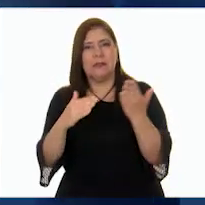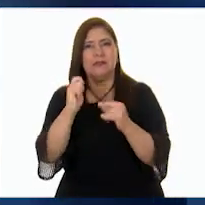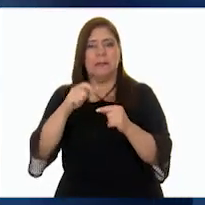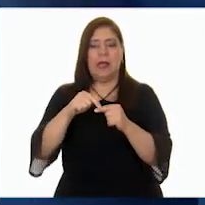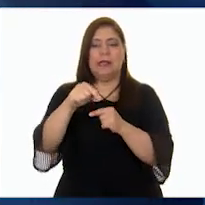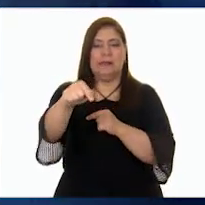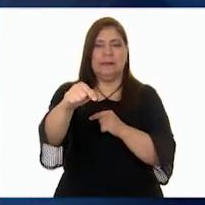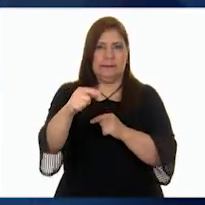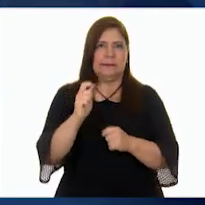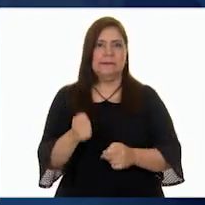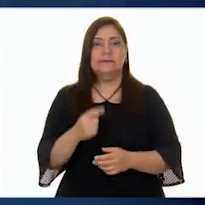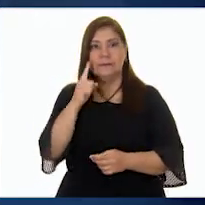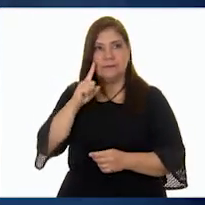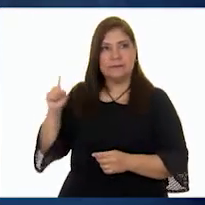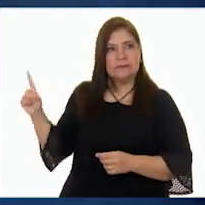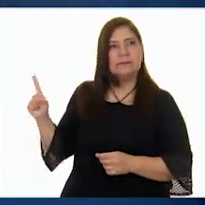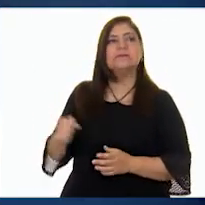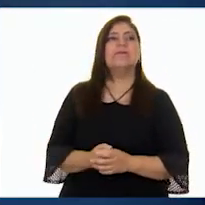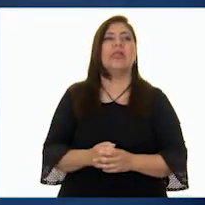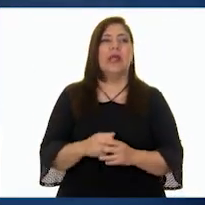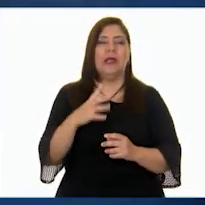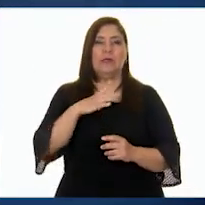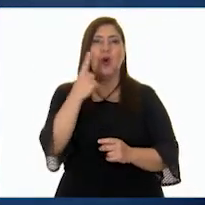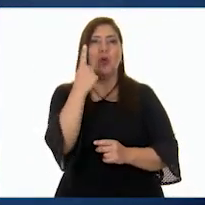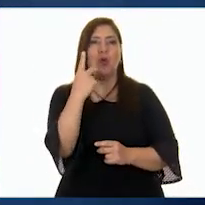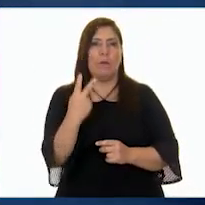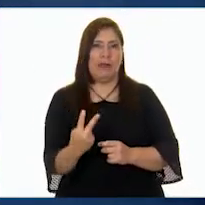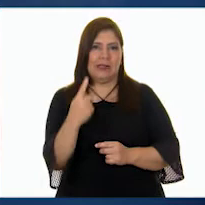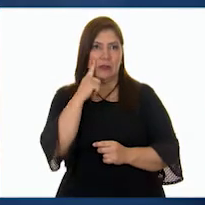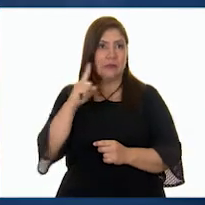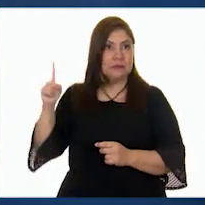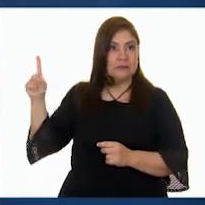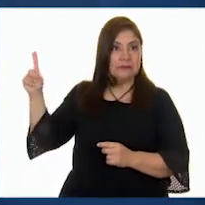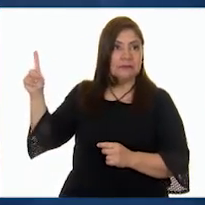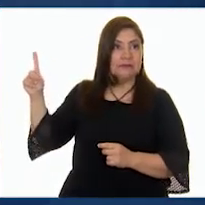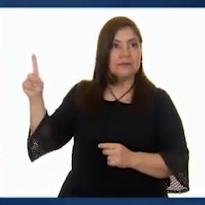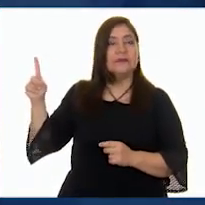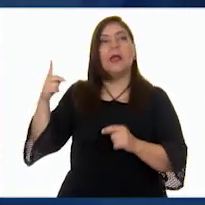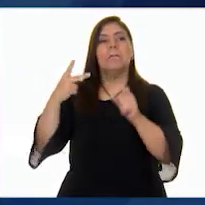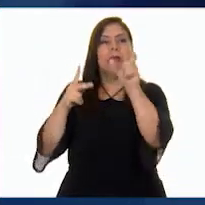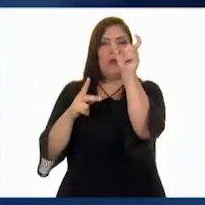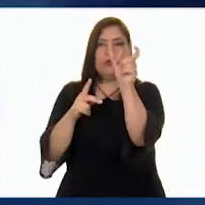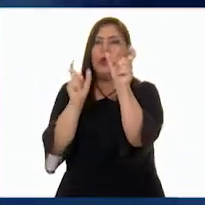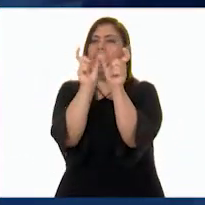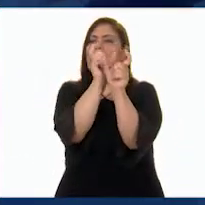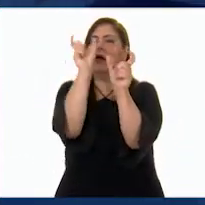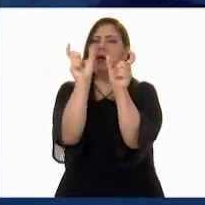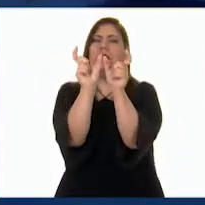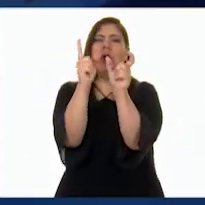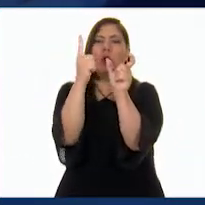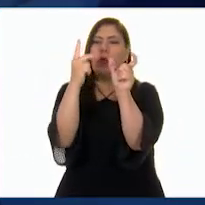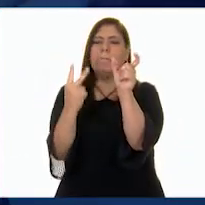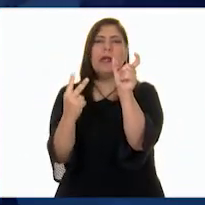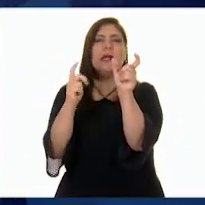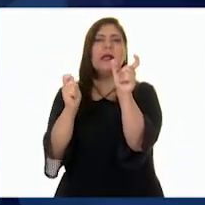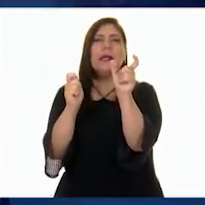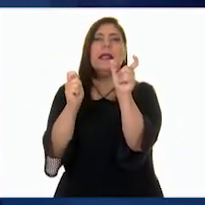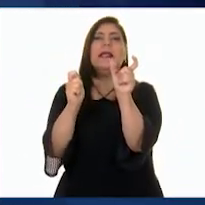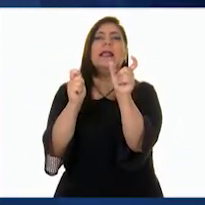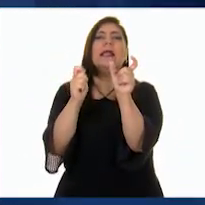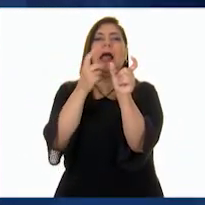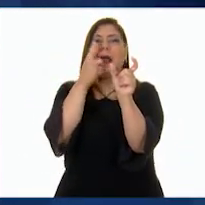Así es, María. Entonces tenemos un medio, pero luego del otro medio la mitad caminaba